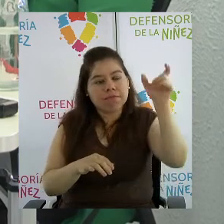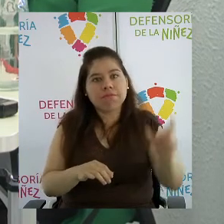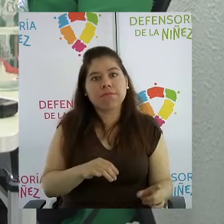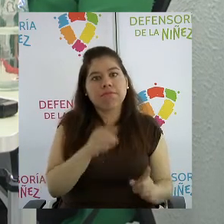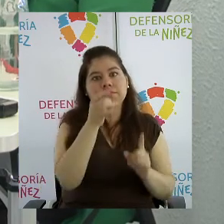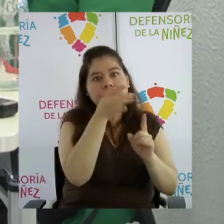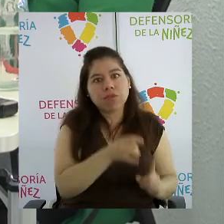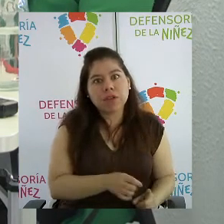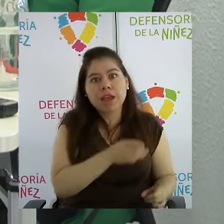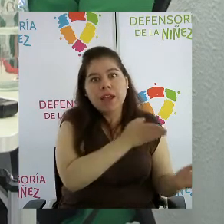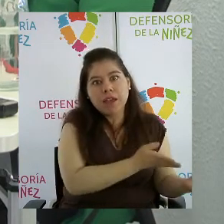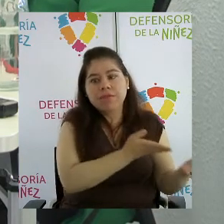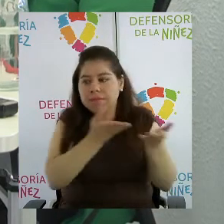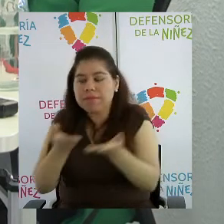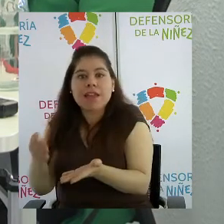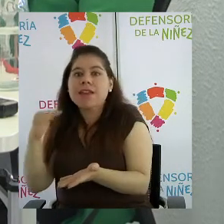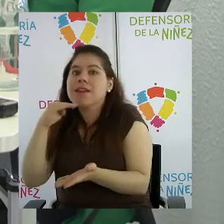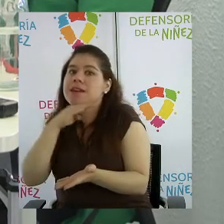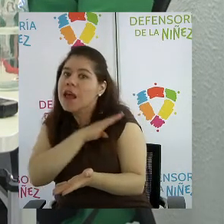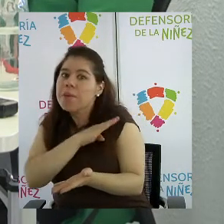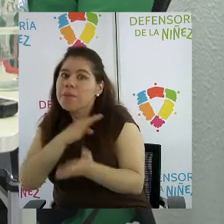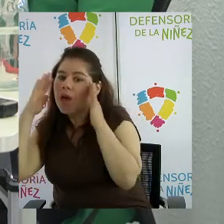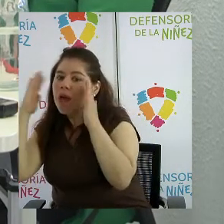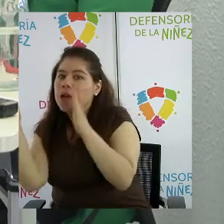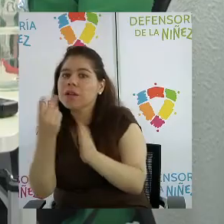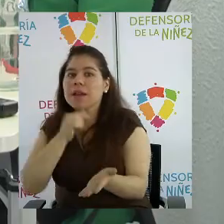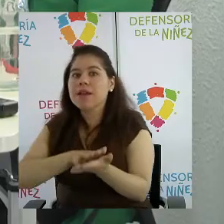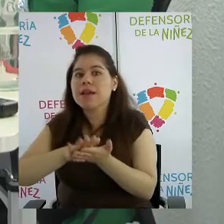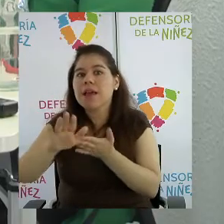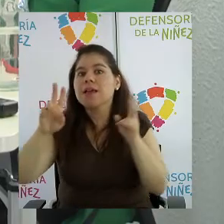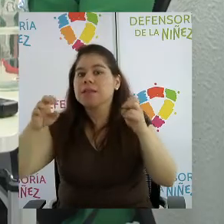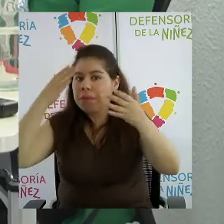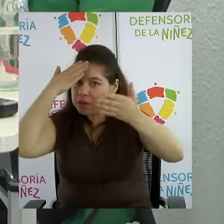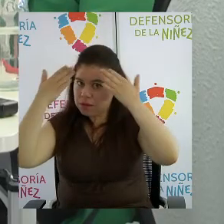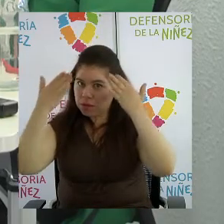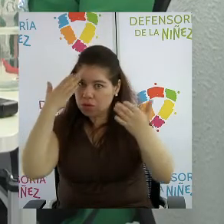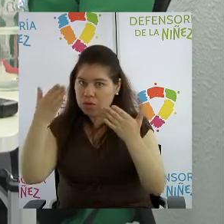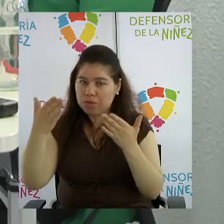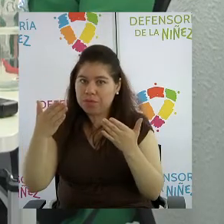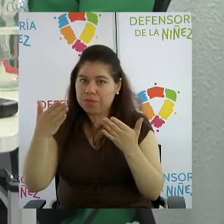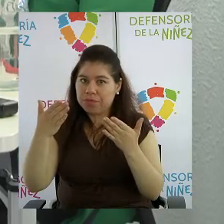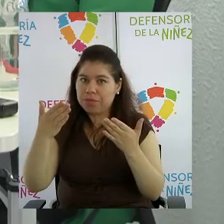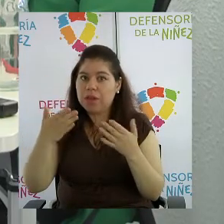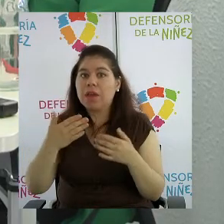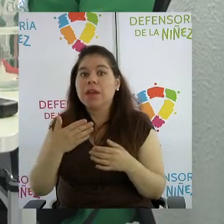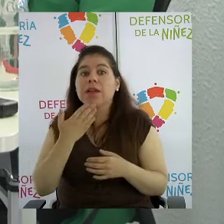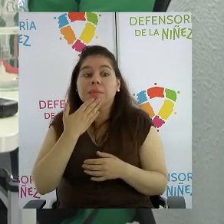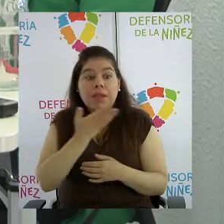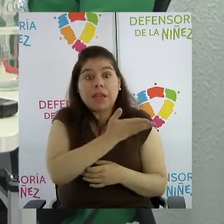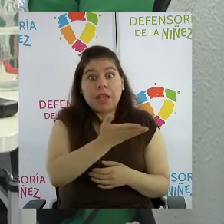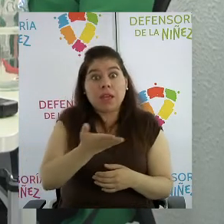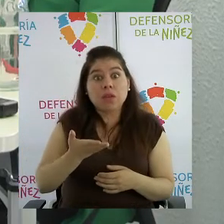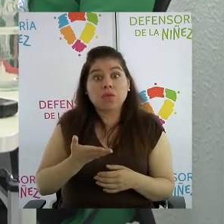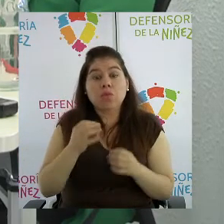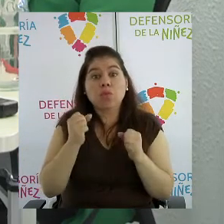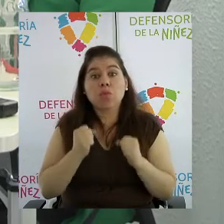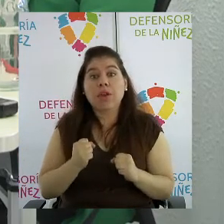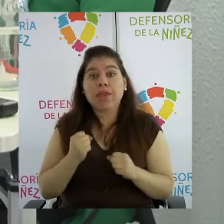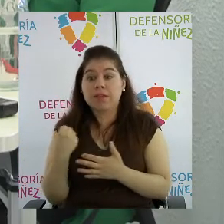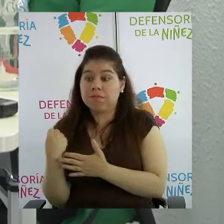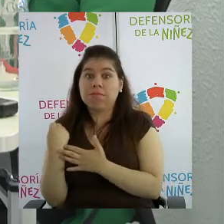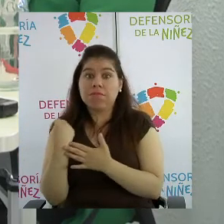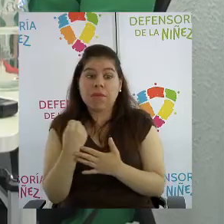la brevedad se les asigne atención gratuita y especializada en el ámbito psicológico, para efectos de que ellos puedan tener esa intervención si es